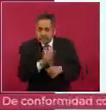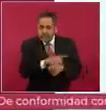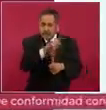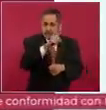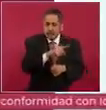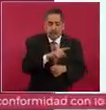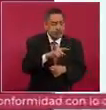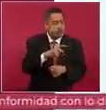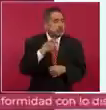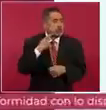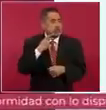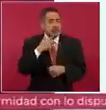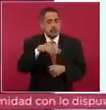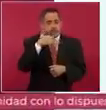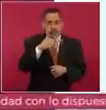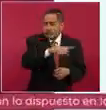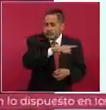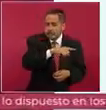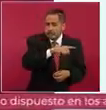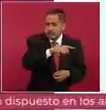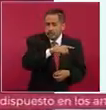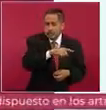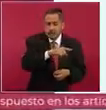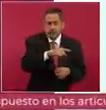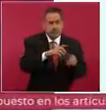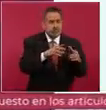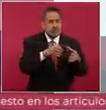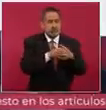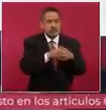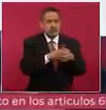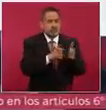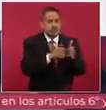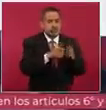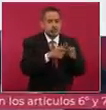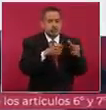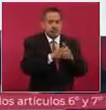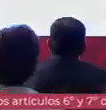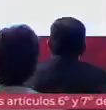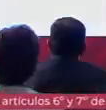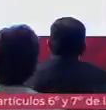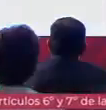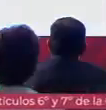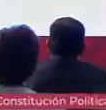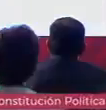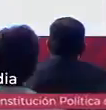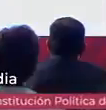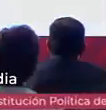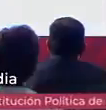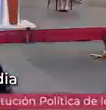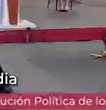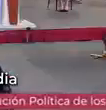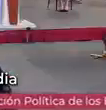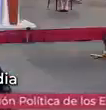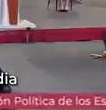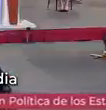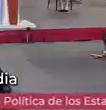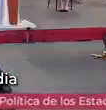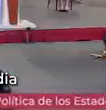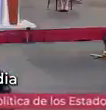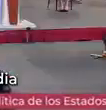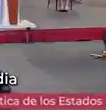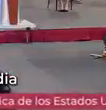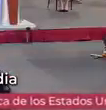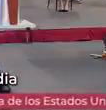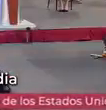políticos corruptos oligarcas y voceros buscan culparte de la